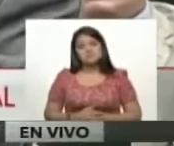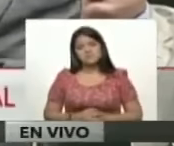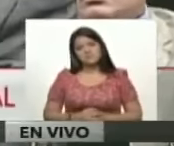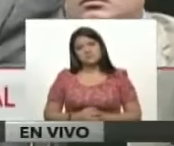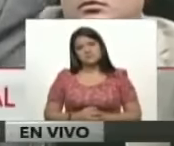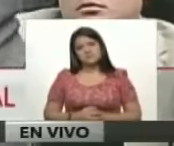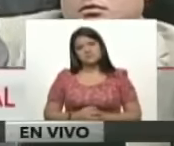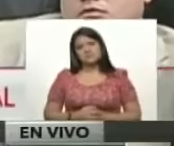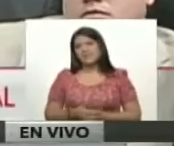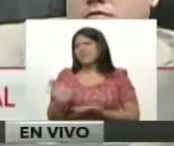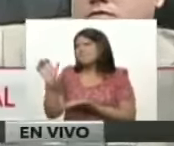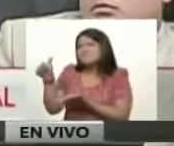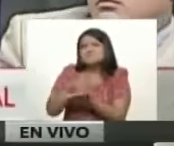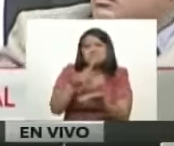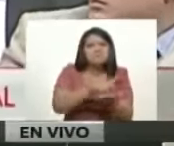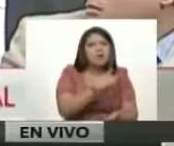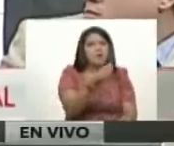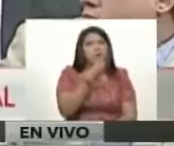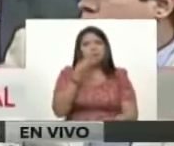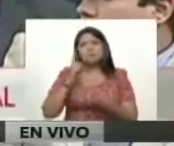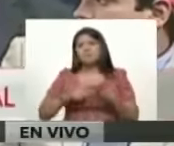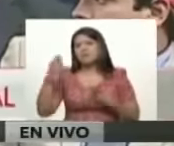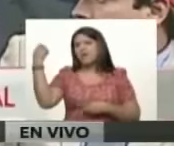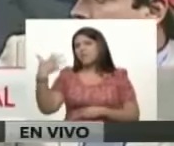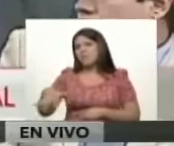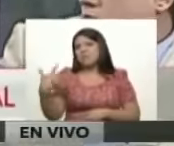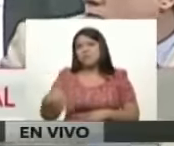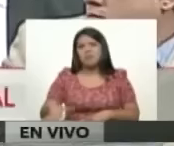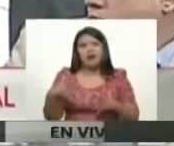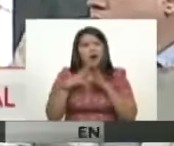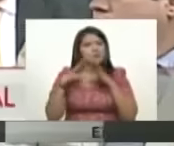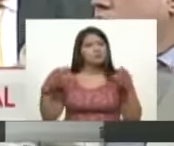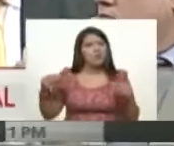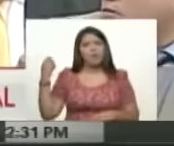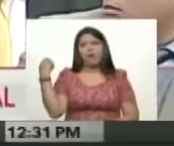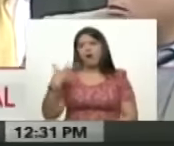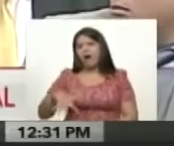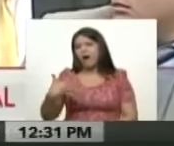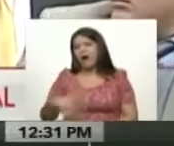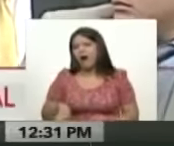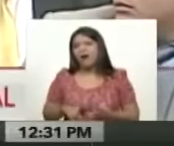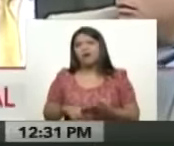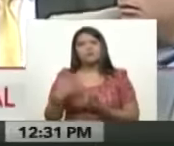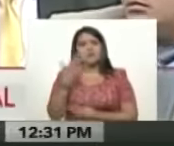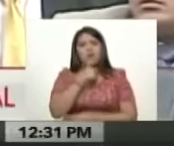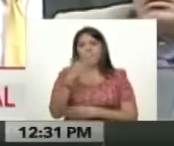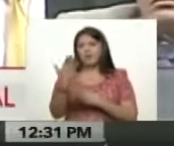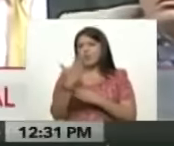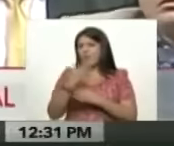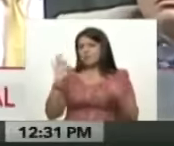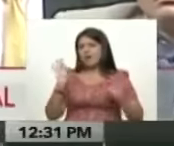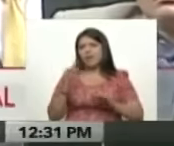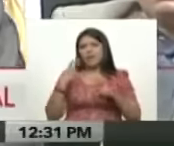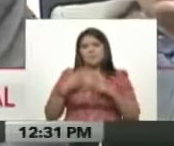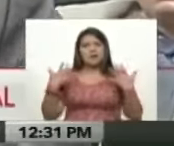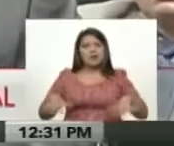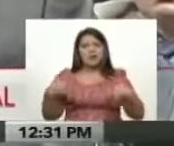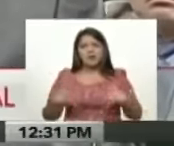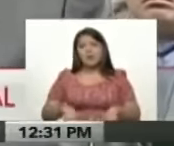la escasez, el alto costo de la vida, la inseguridad personal y la